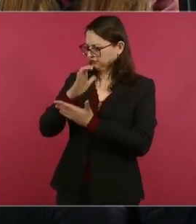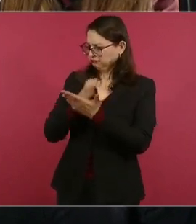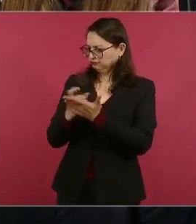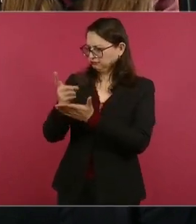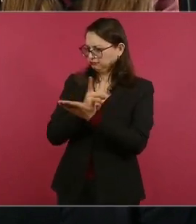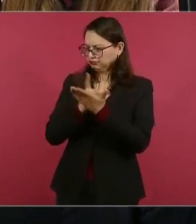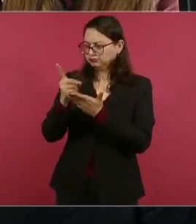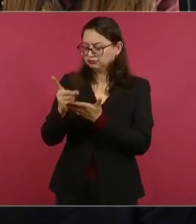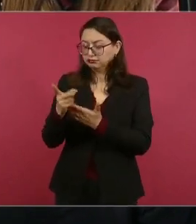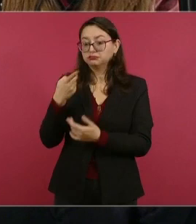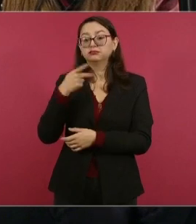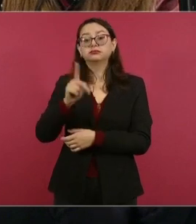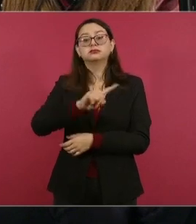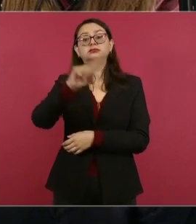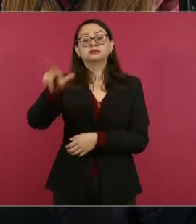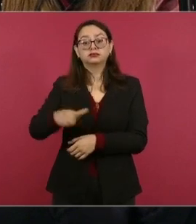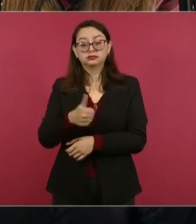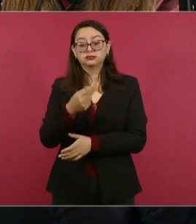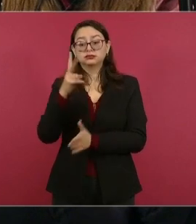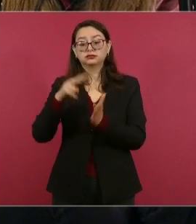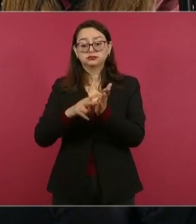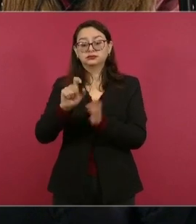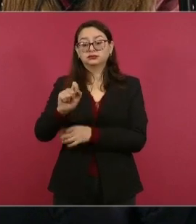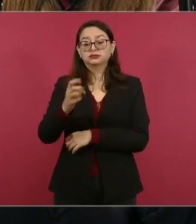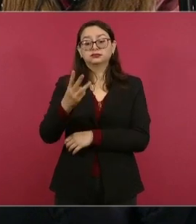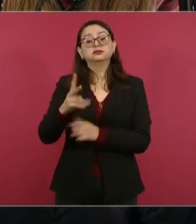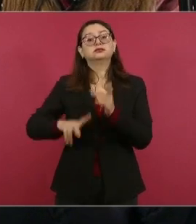11º Circuito confirmó el fallo en 2023.